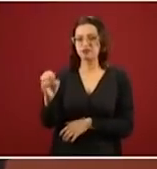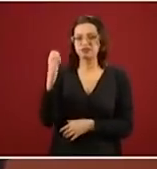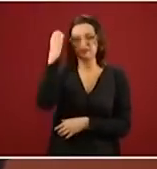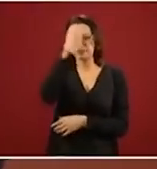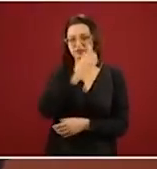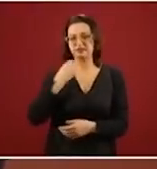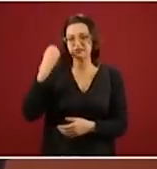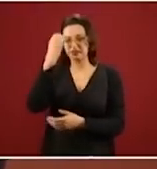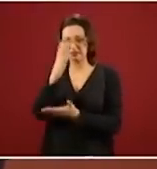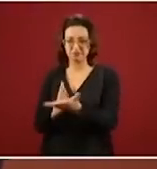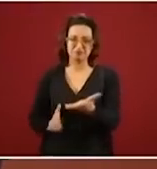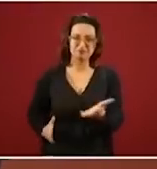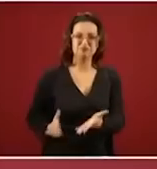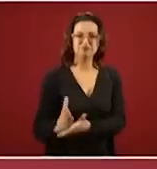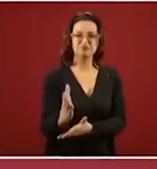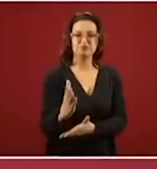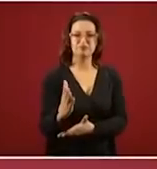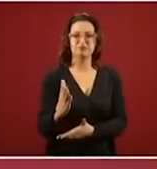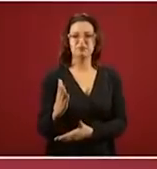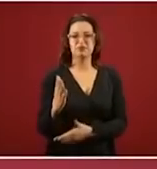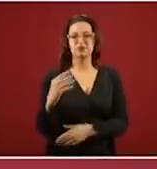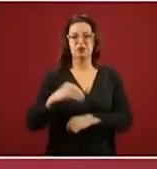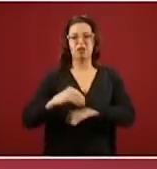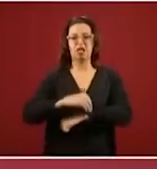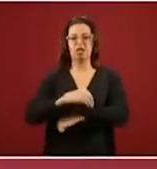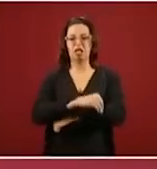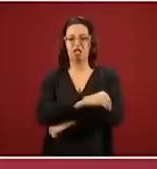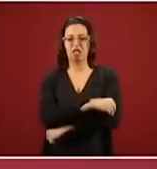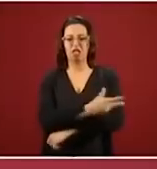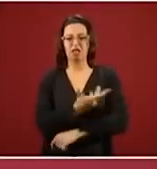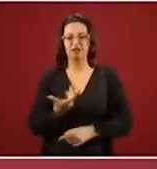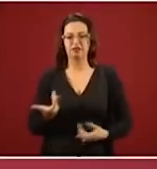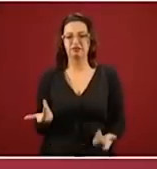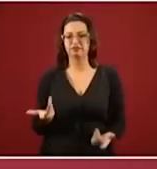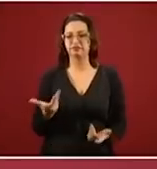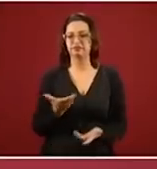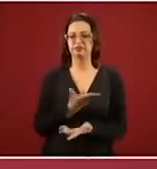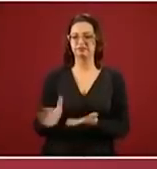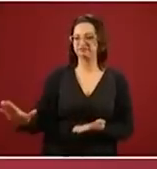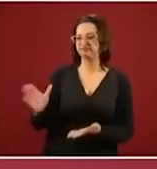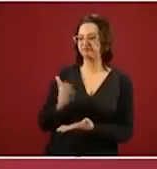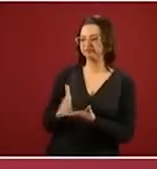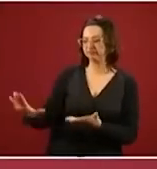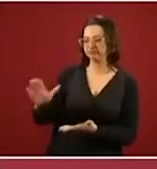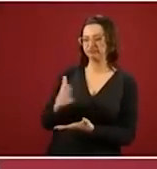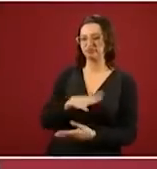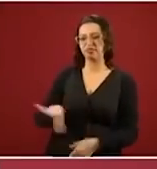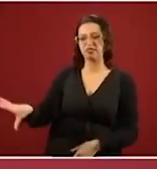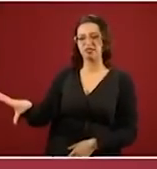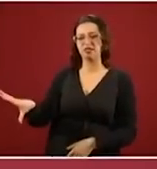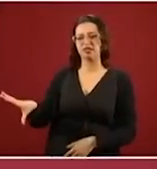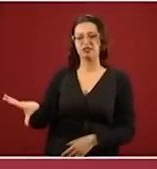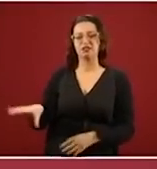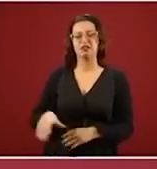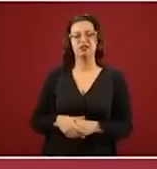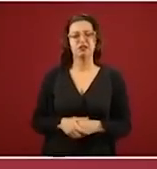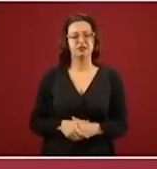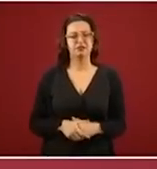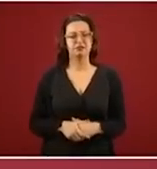pretexto usarlos como excusa para rechazar a los jóvenes